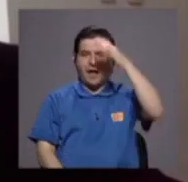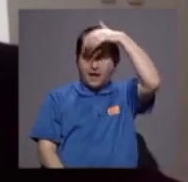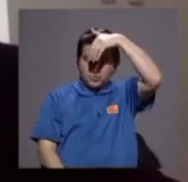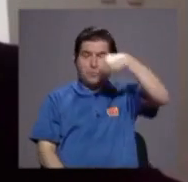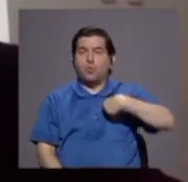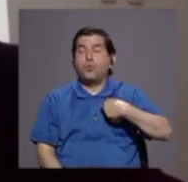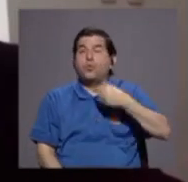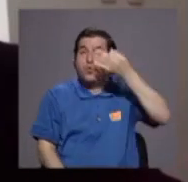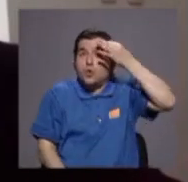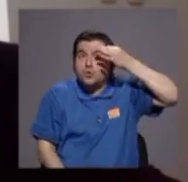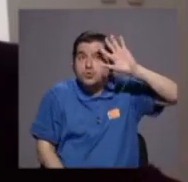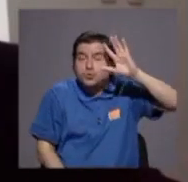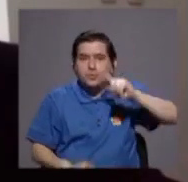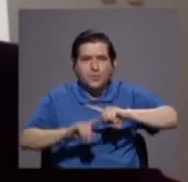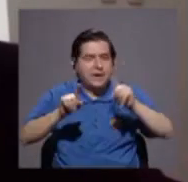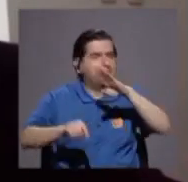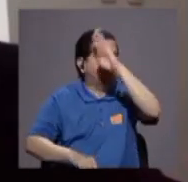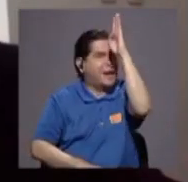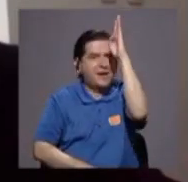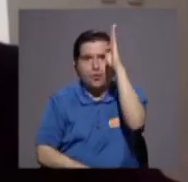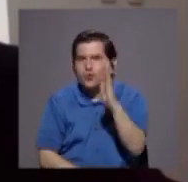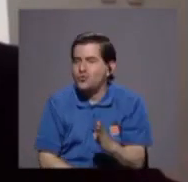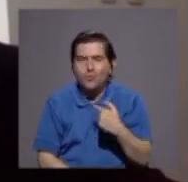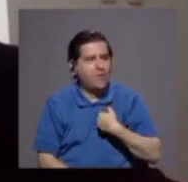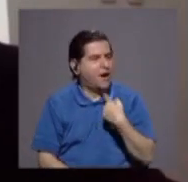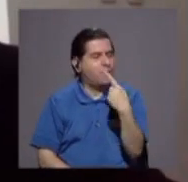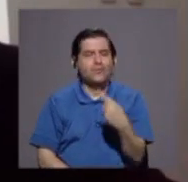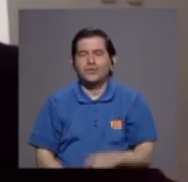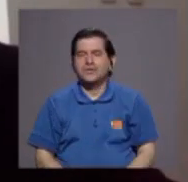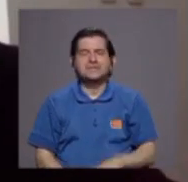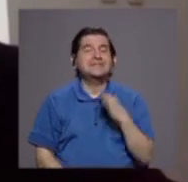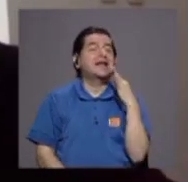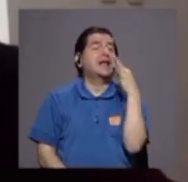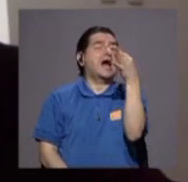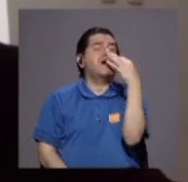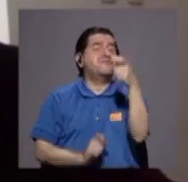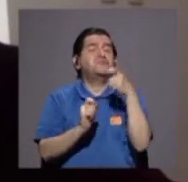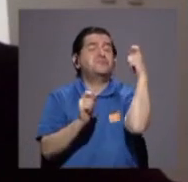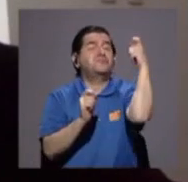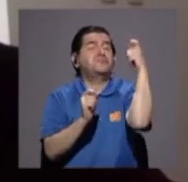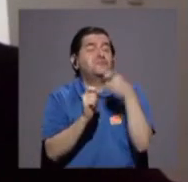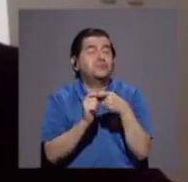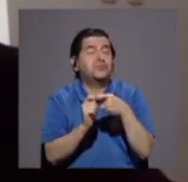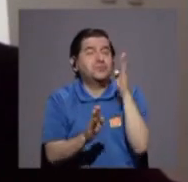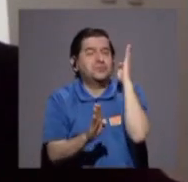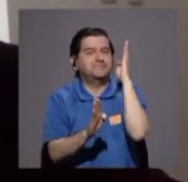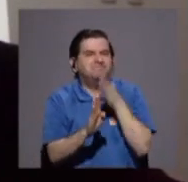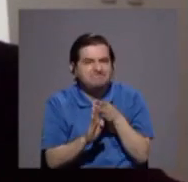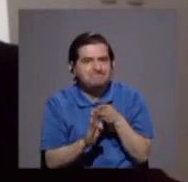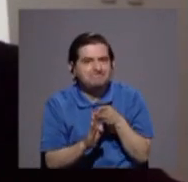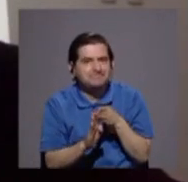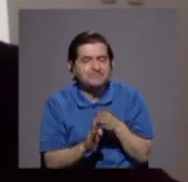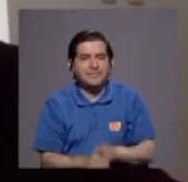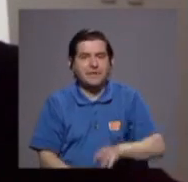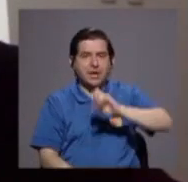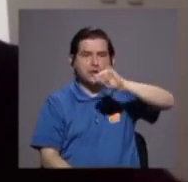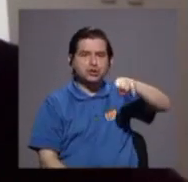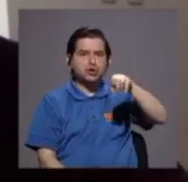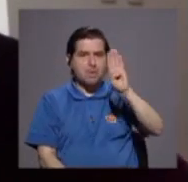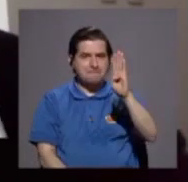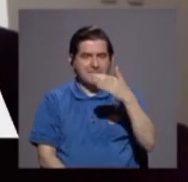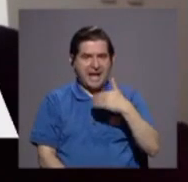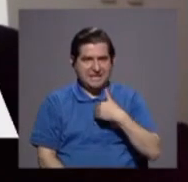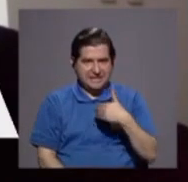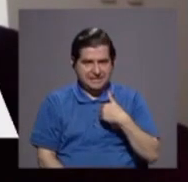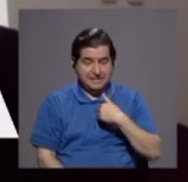y reitero que en esto nunca uno puede hacer predicciones con absoluta certeza, que Biden